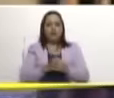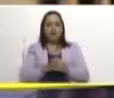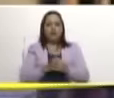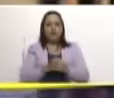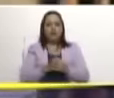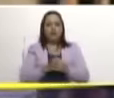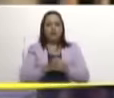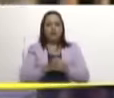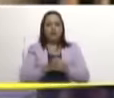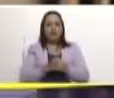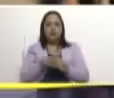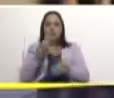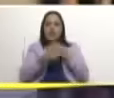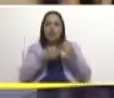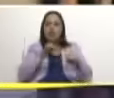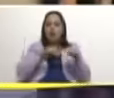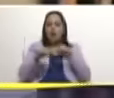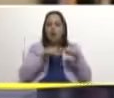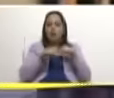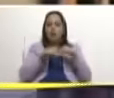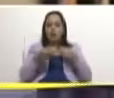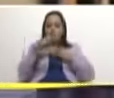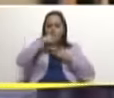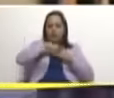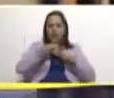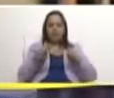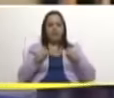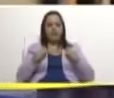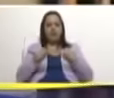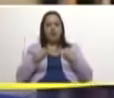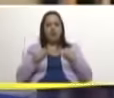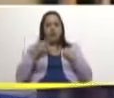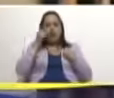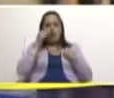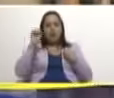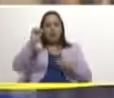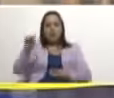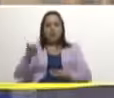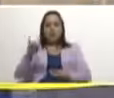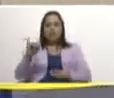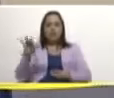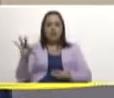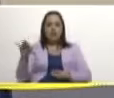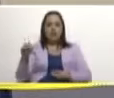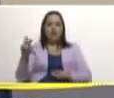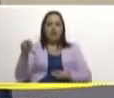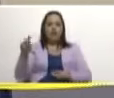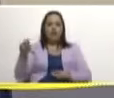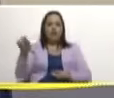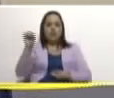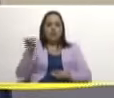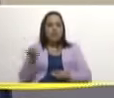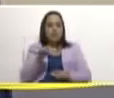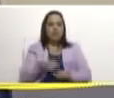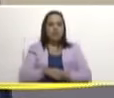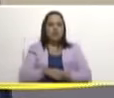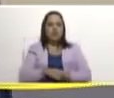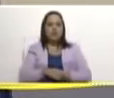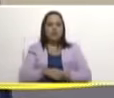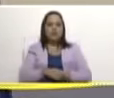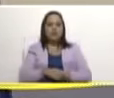que movieron en vida al general Domingo Antonio Cifonte. ¡Terror de los